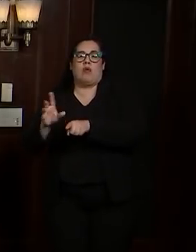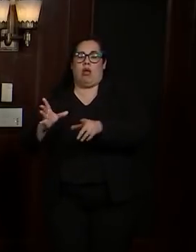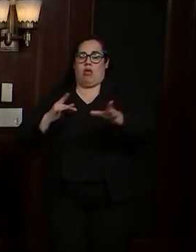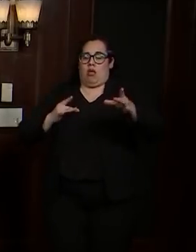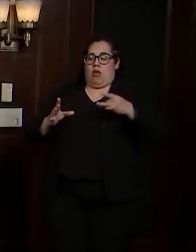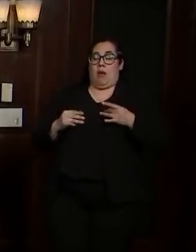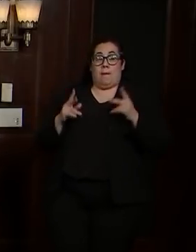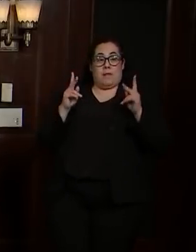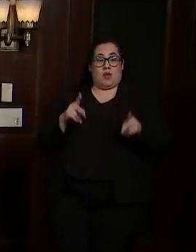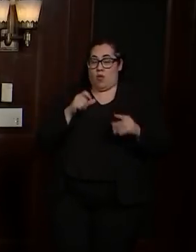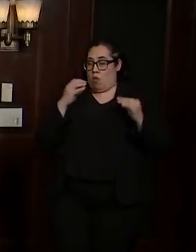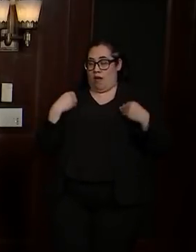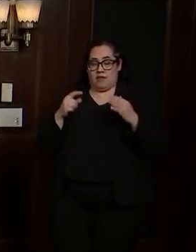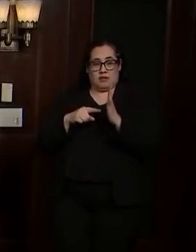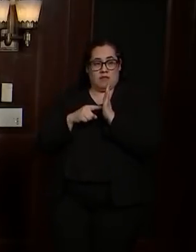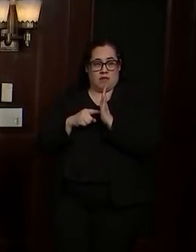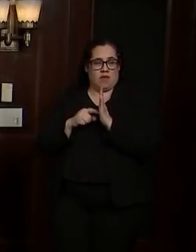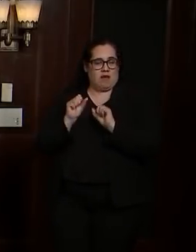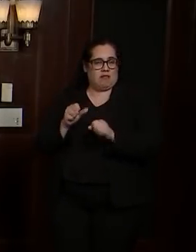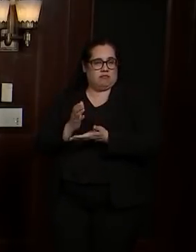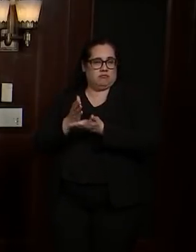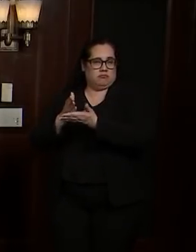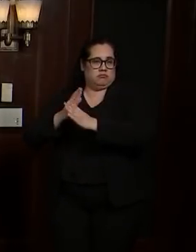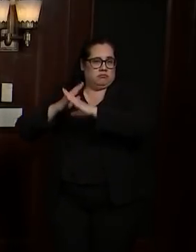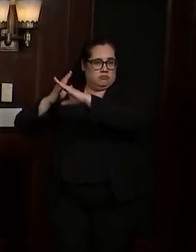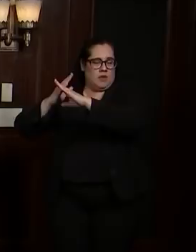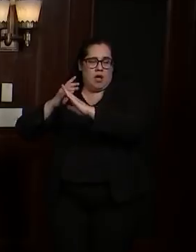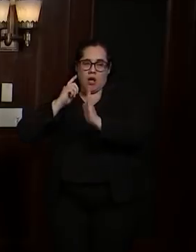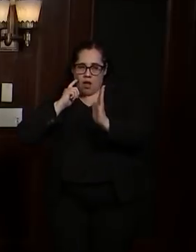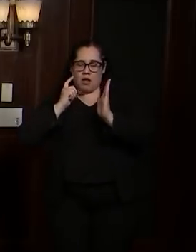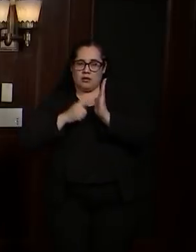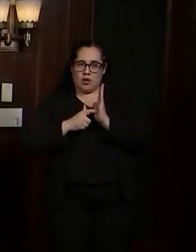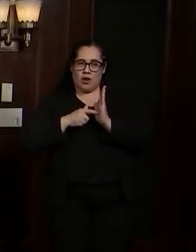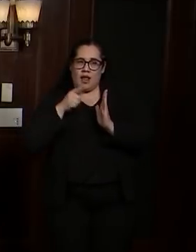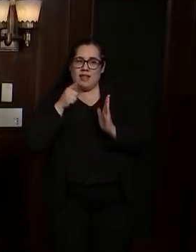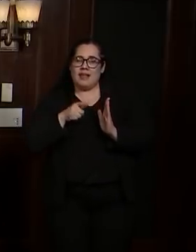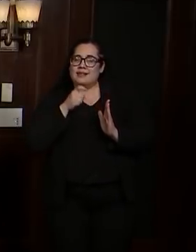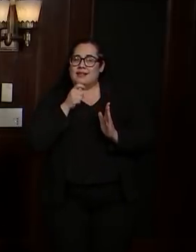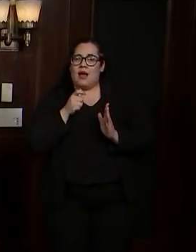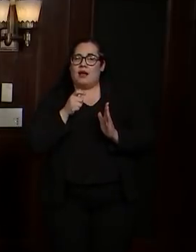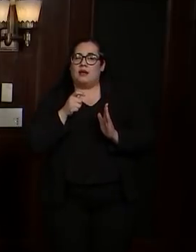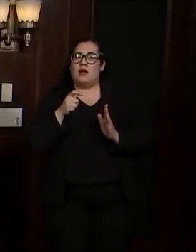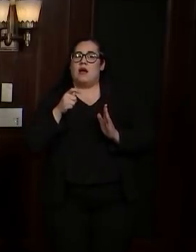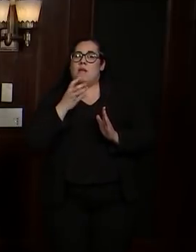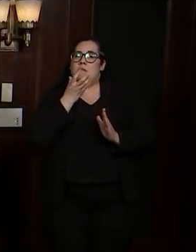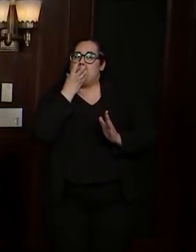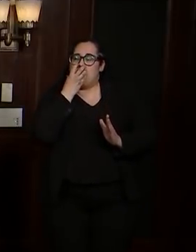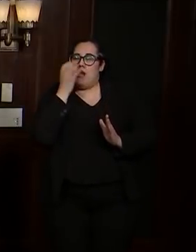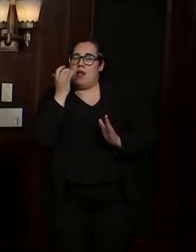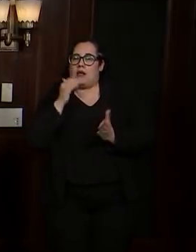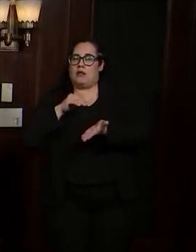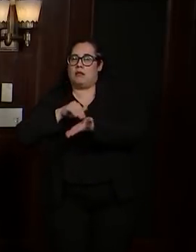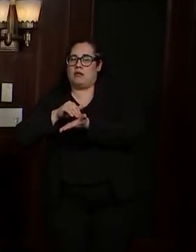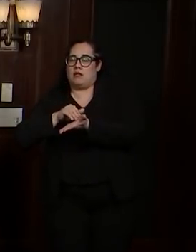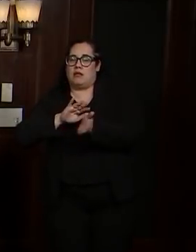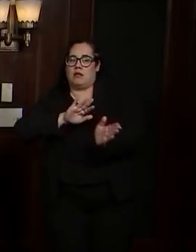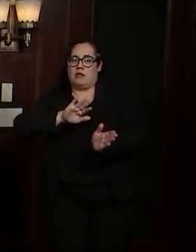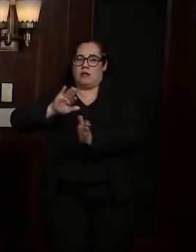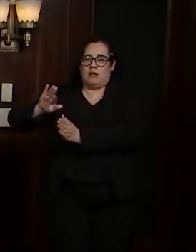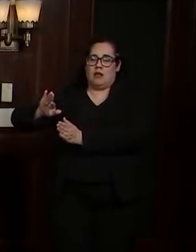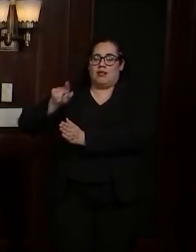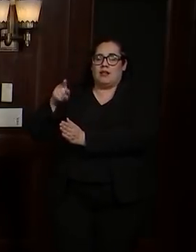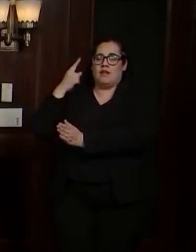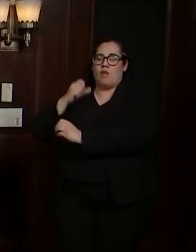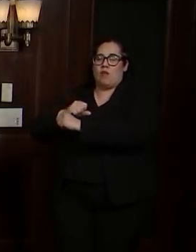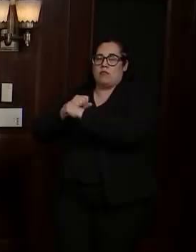personas que no tienen síntomas. Noten que estas no son mascarillas médicas. Esas son para proteger la